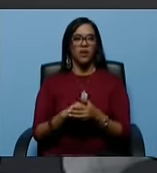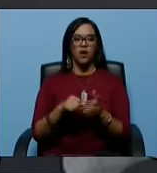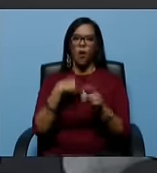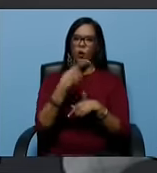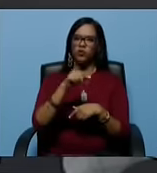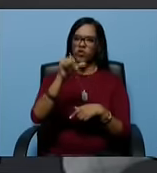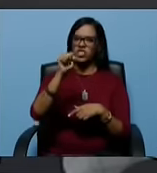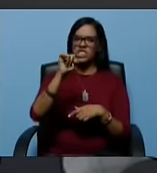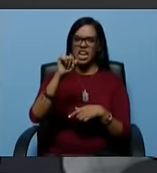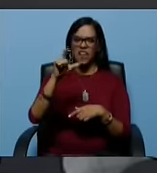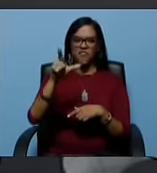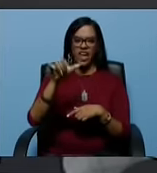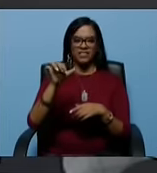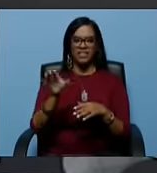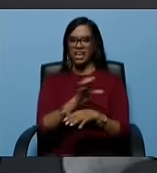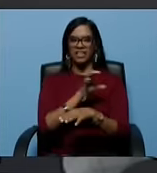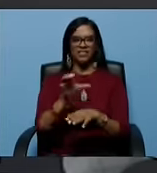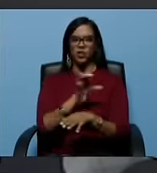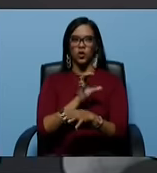uno? ¿Familia tuya?